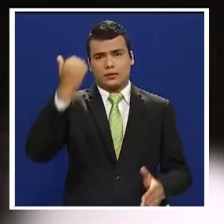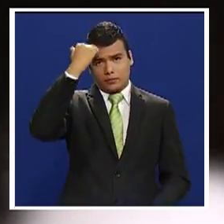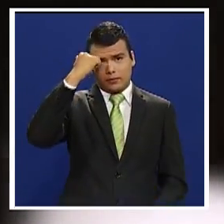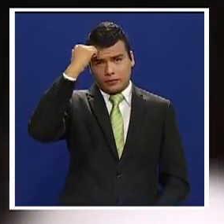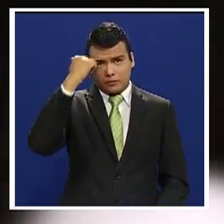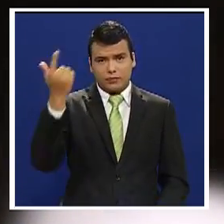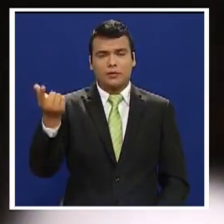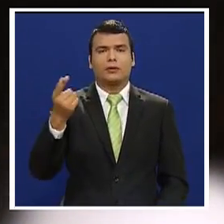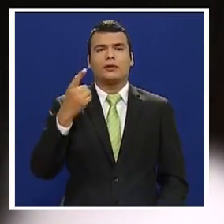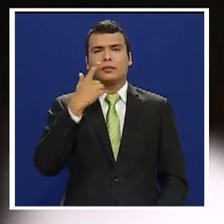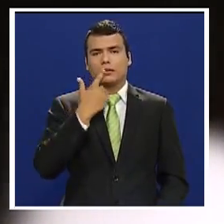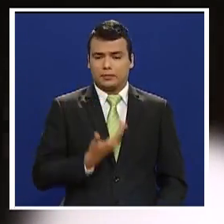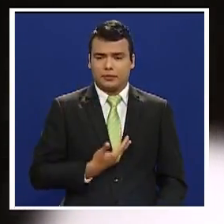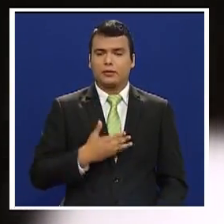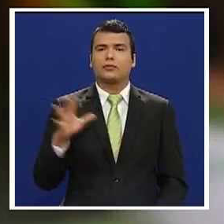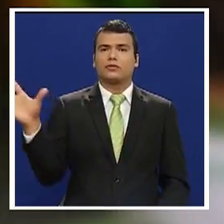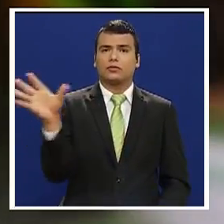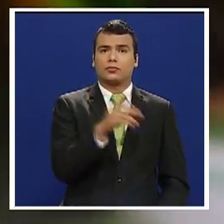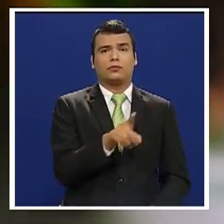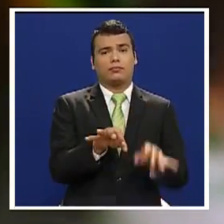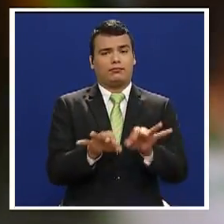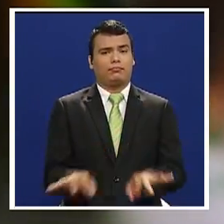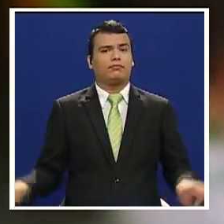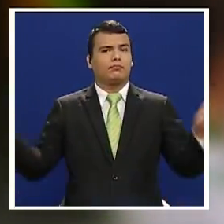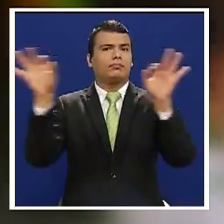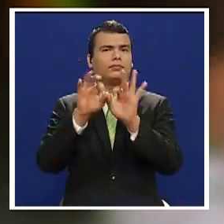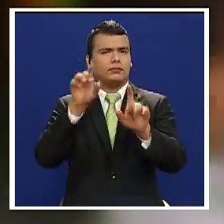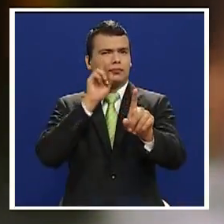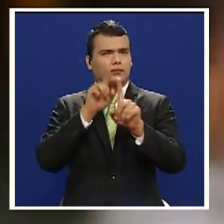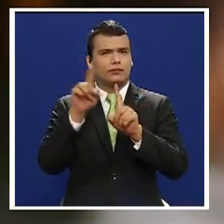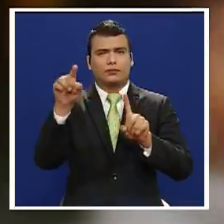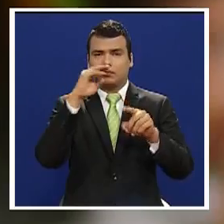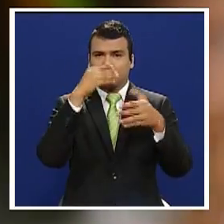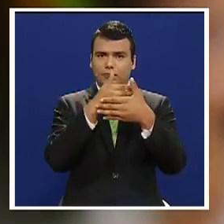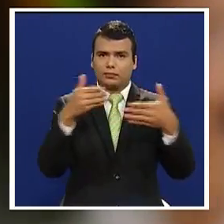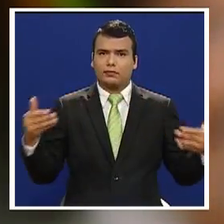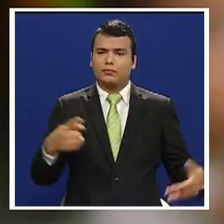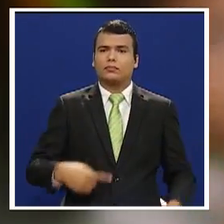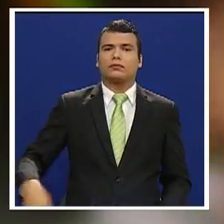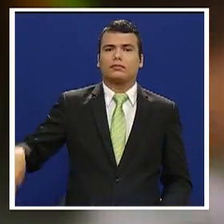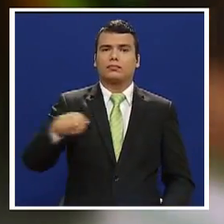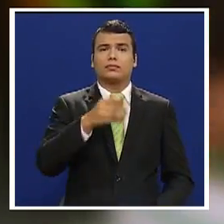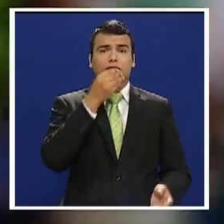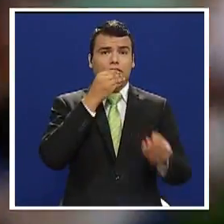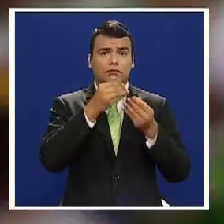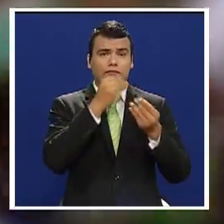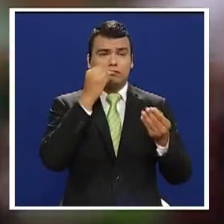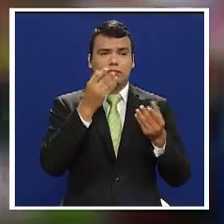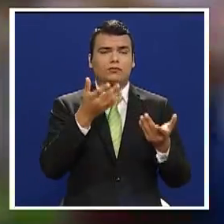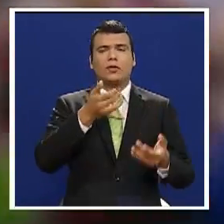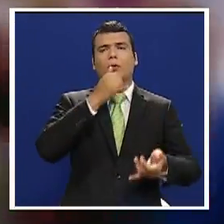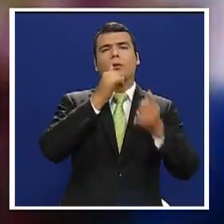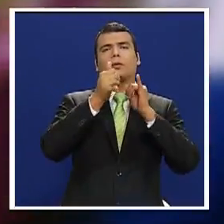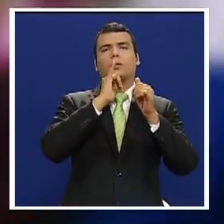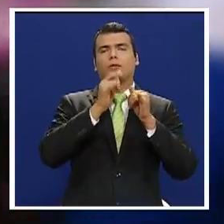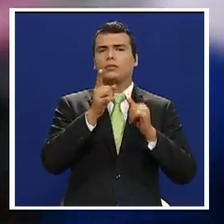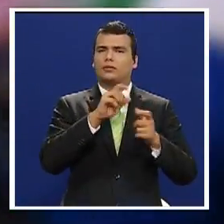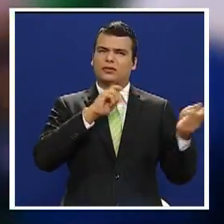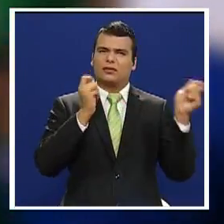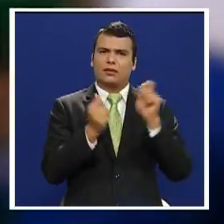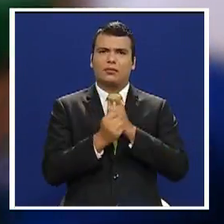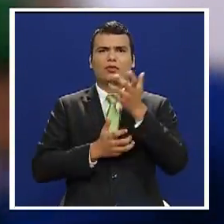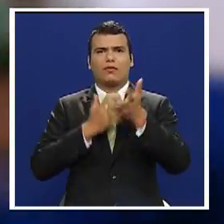Azcárate, sobre esta iniciativa. Desde años atrás, dentro del programa transversal de escuelas